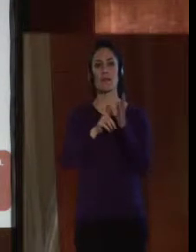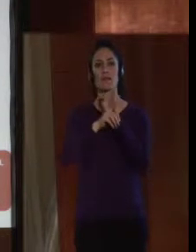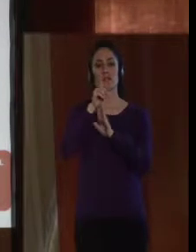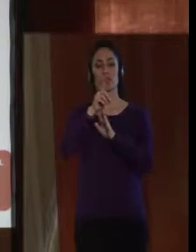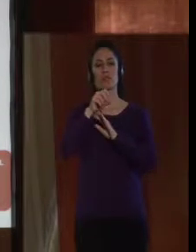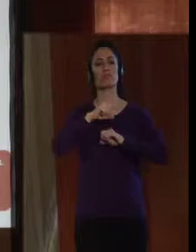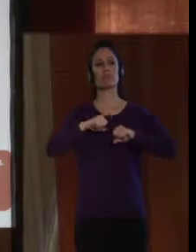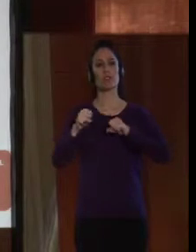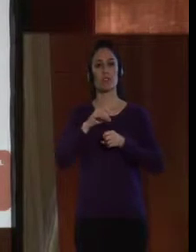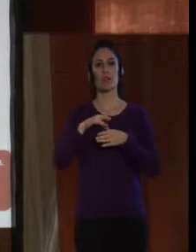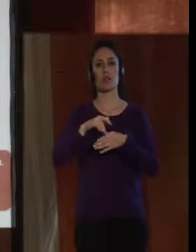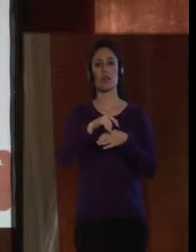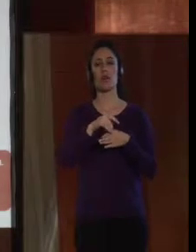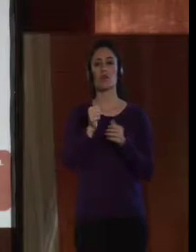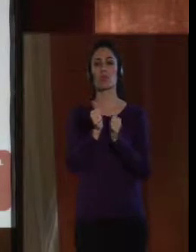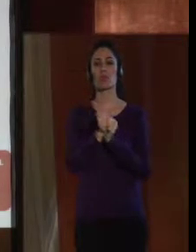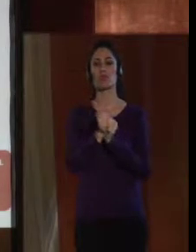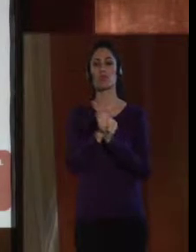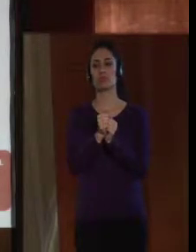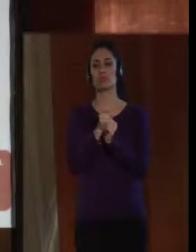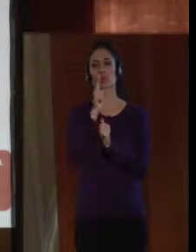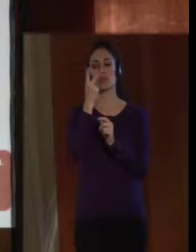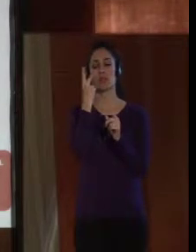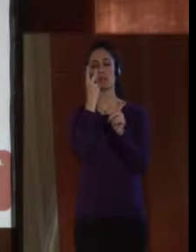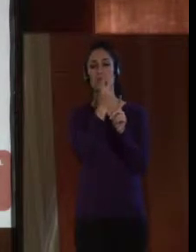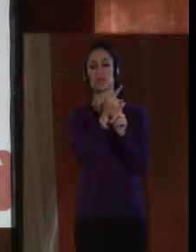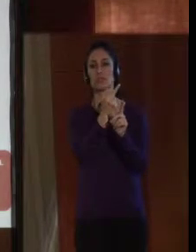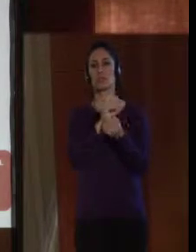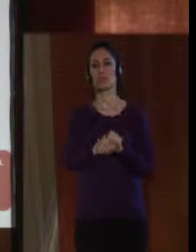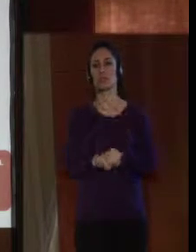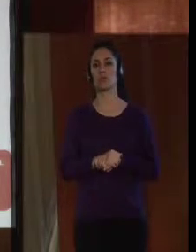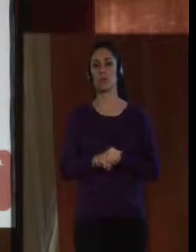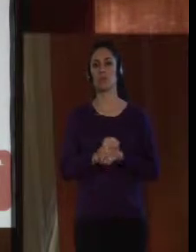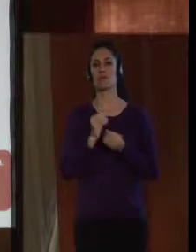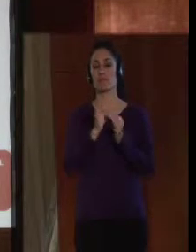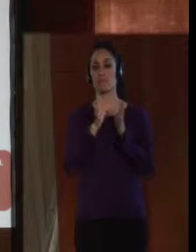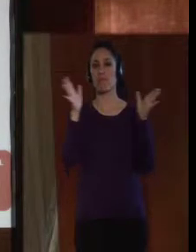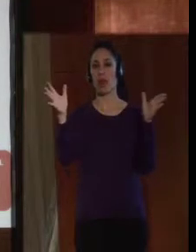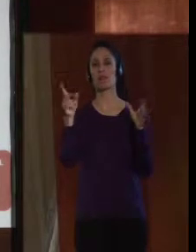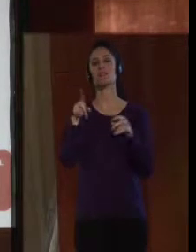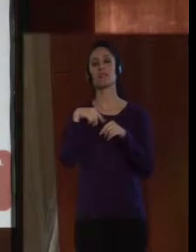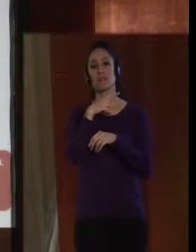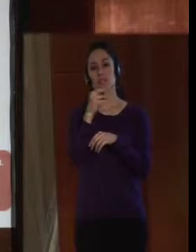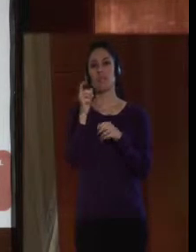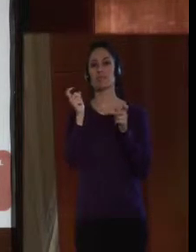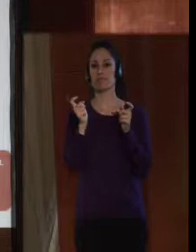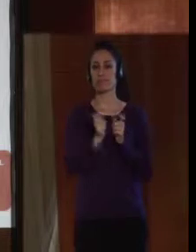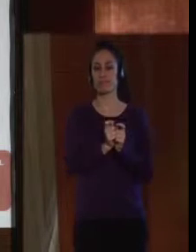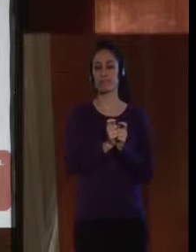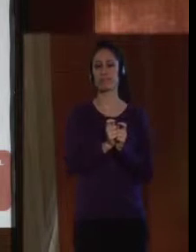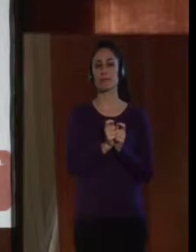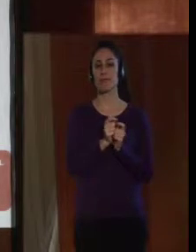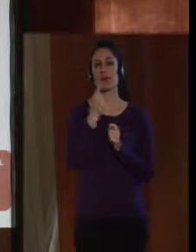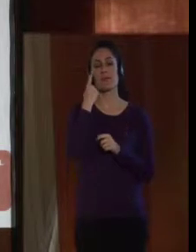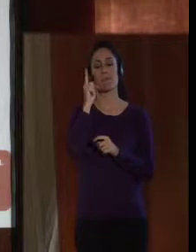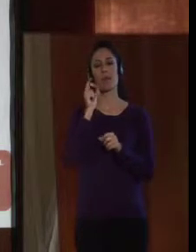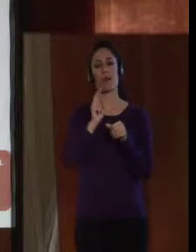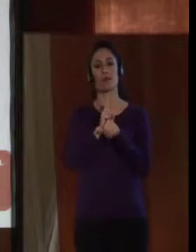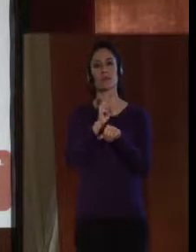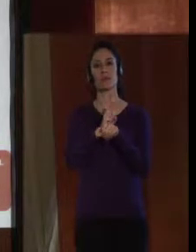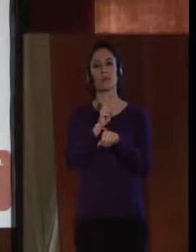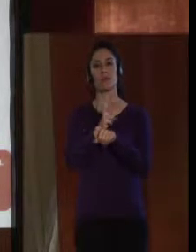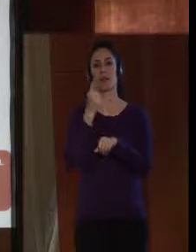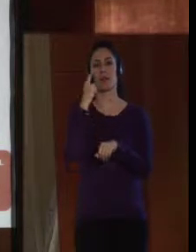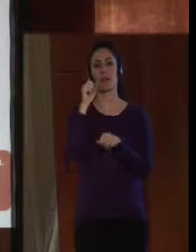la utilidad de esa gestión del riesgo, ¿no? En la planificación del desarrollo, todos conocemos que